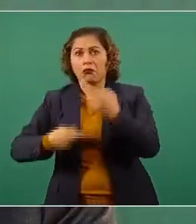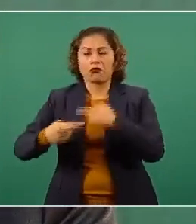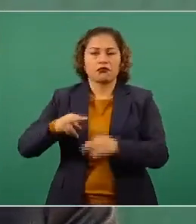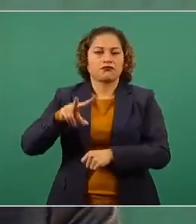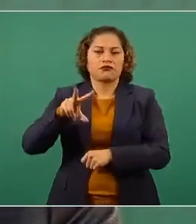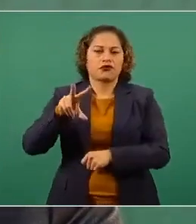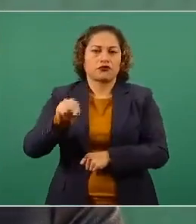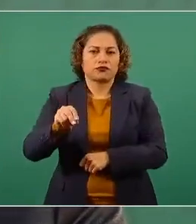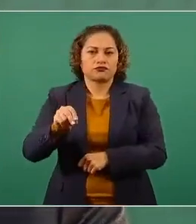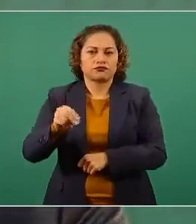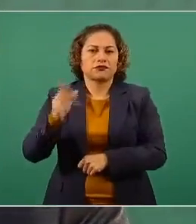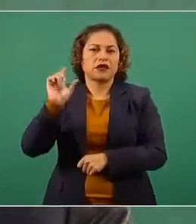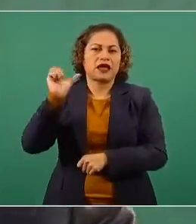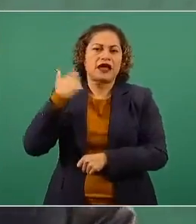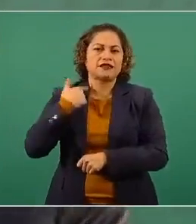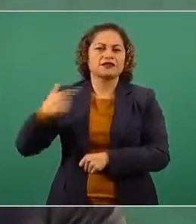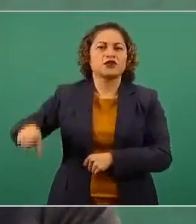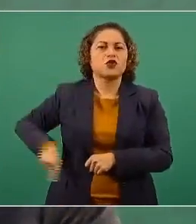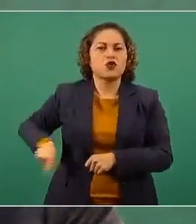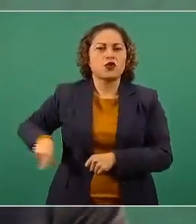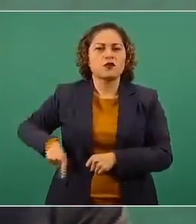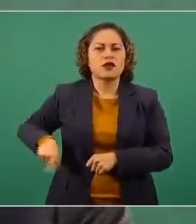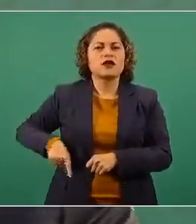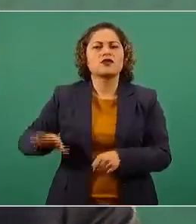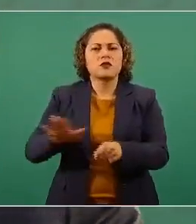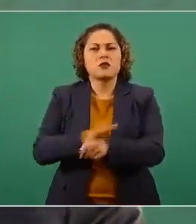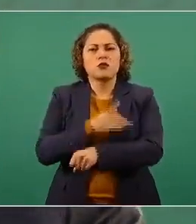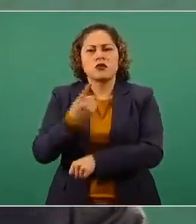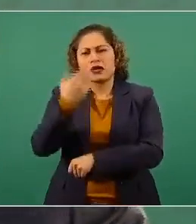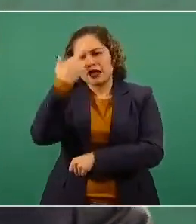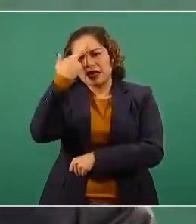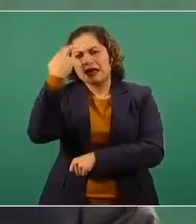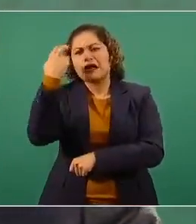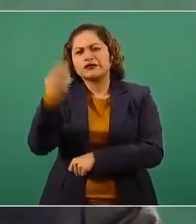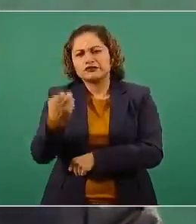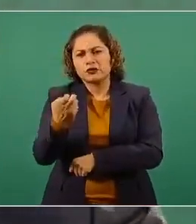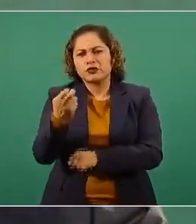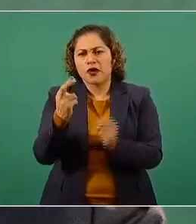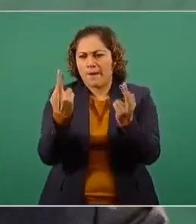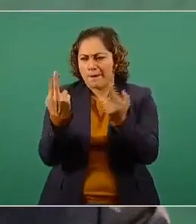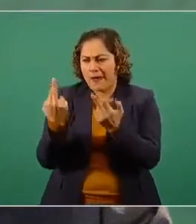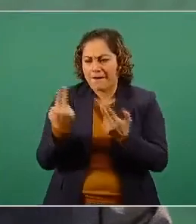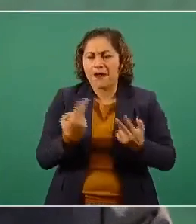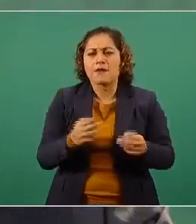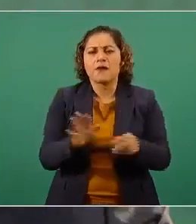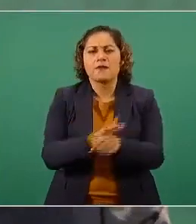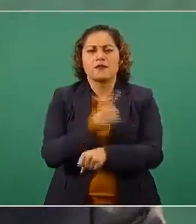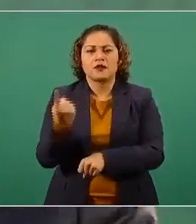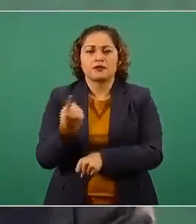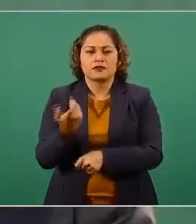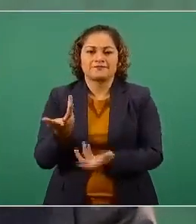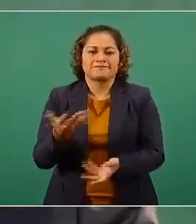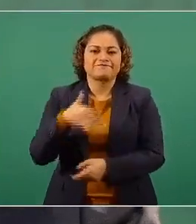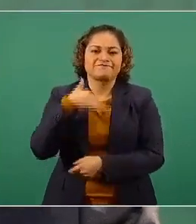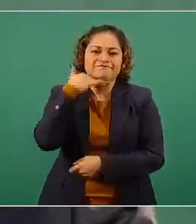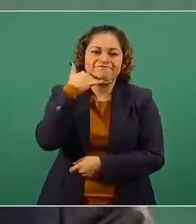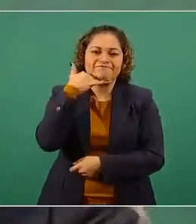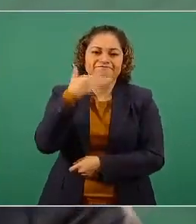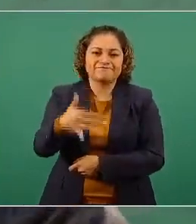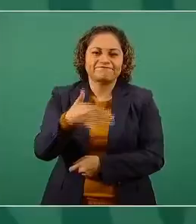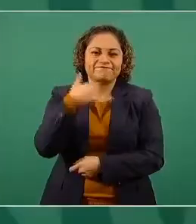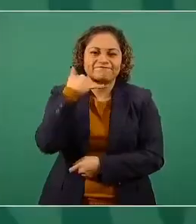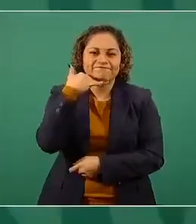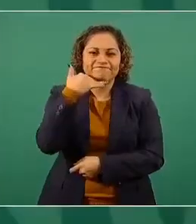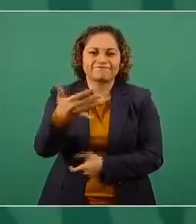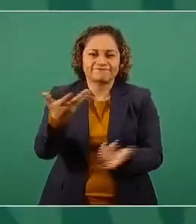No les importaba extraer el gas de México, al contrario, se permitía que se quemara el gas porque